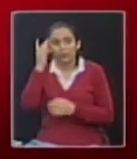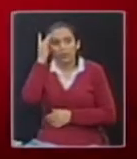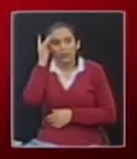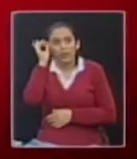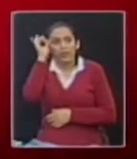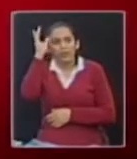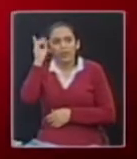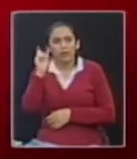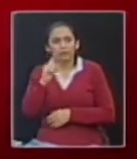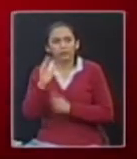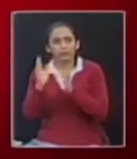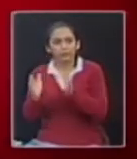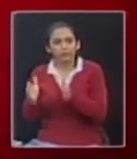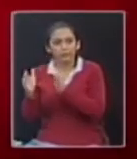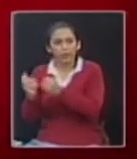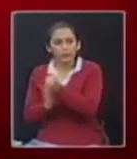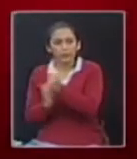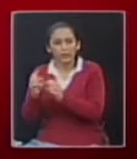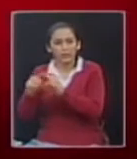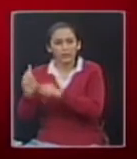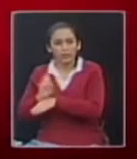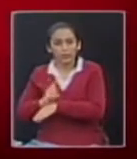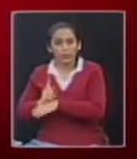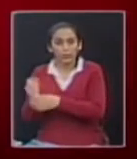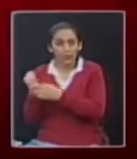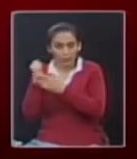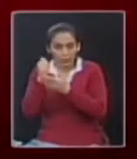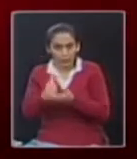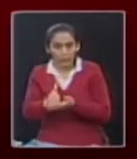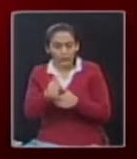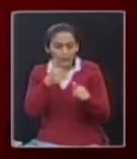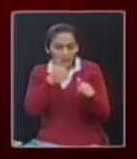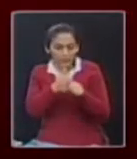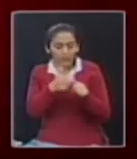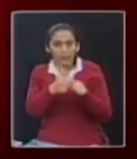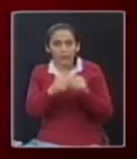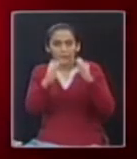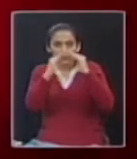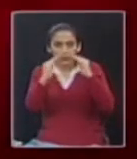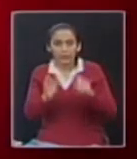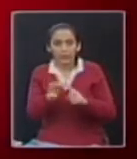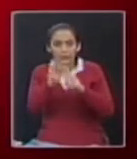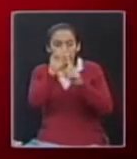en día ya está brindando el servicio, pero que además se integrarán estos servicios a las